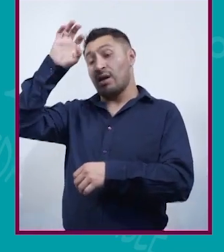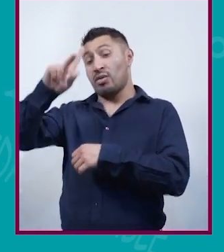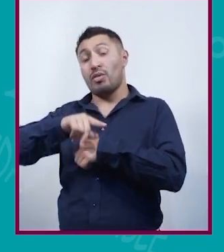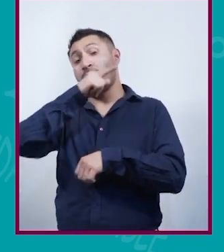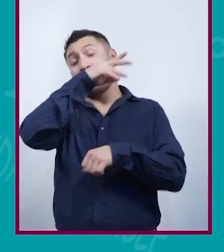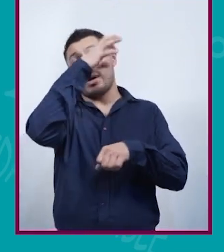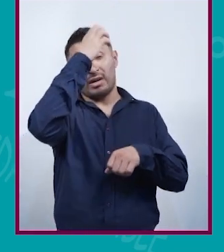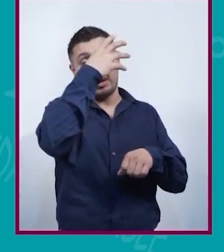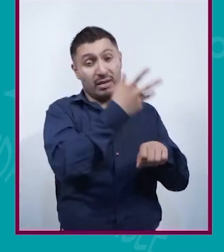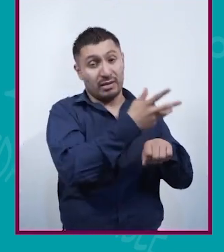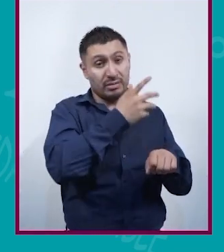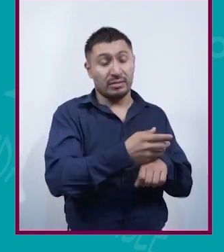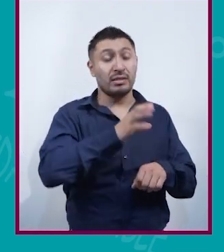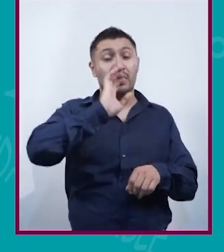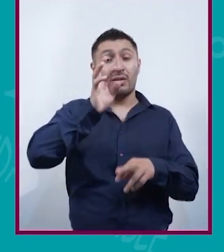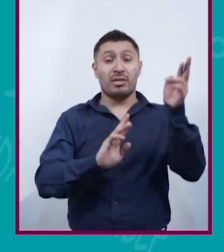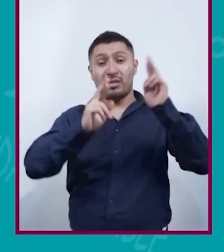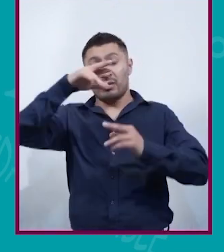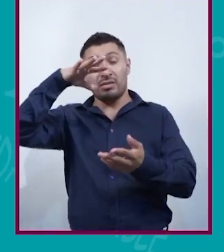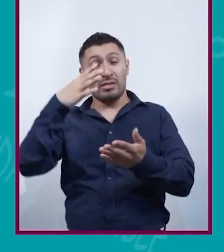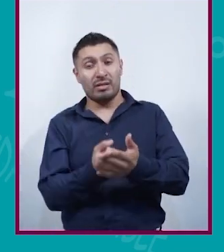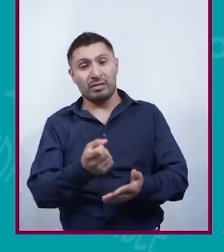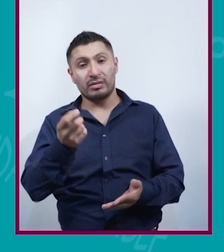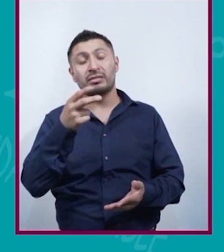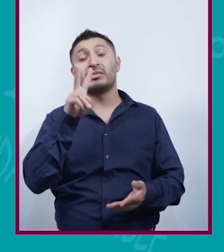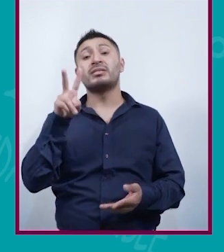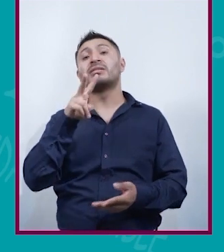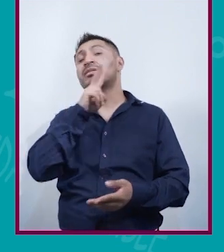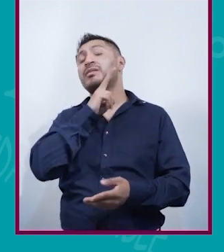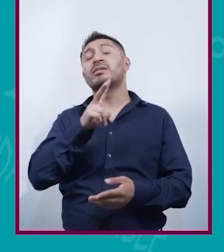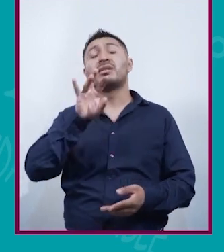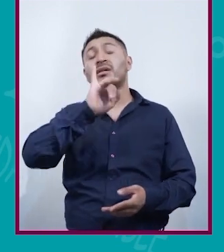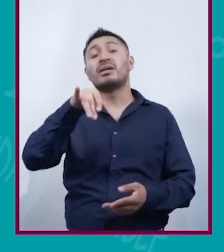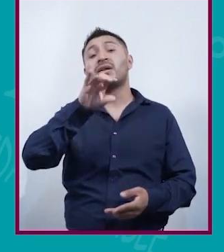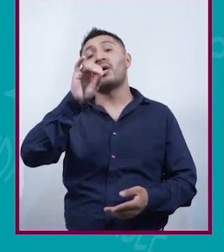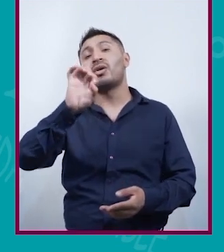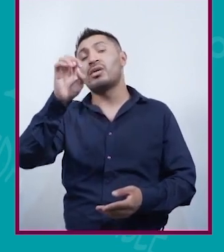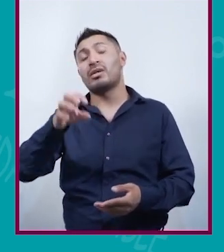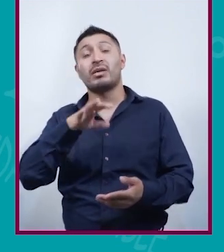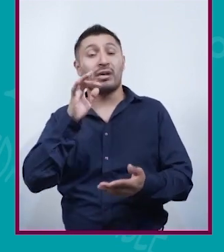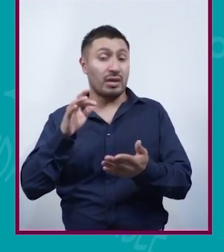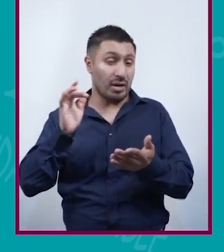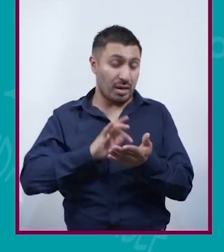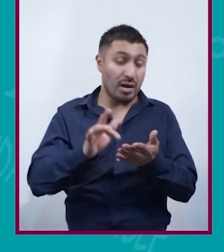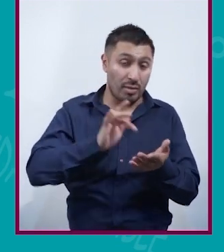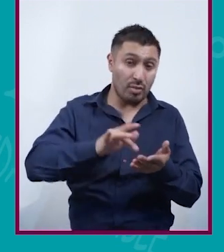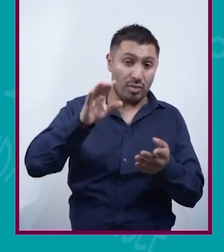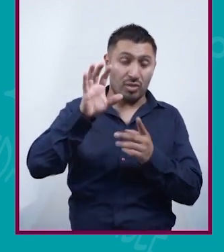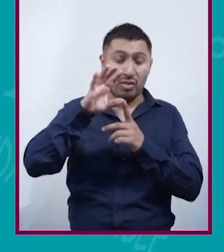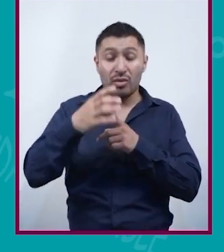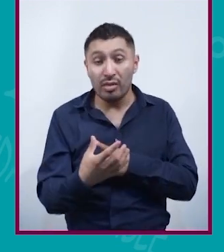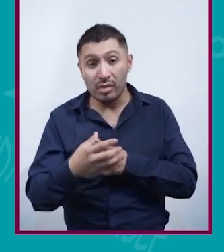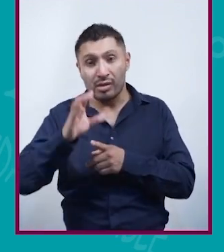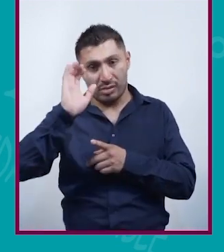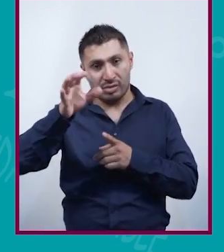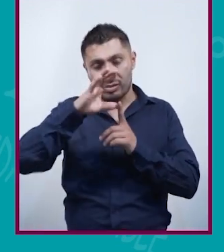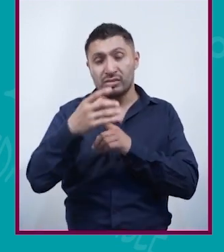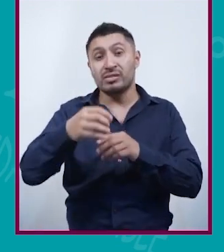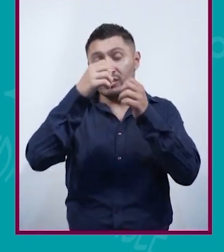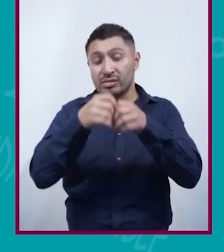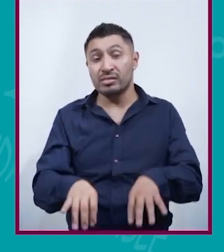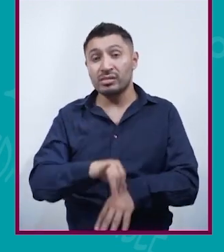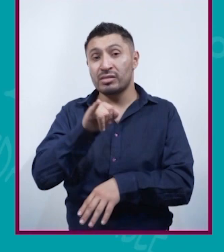y Estados Unidos. Cuando triunfó la revolución, Vasconcelos apoyó a la convención. Cuando fue derrotada